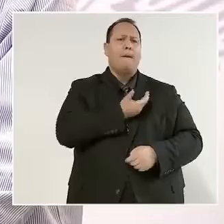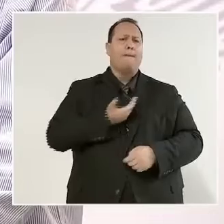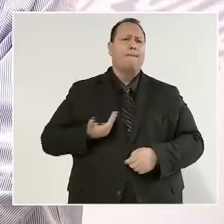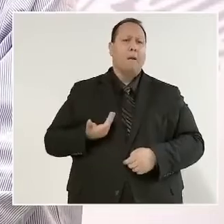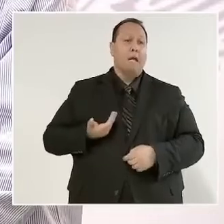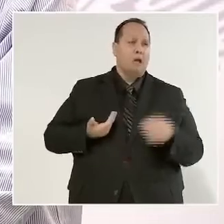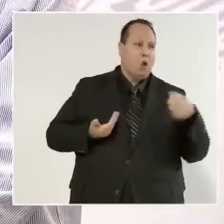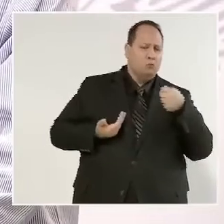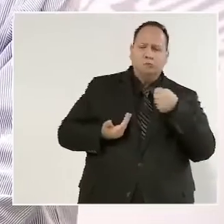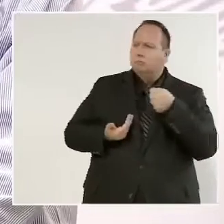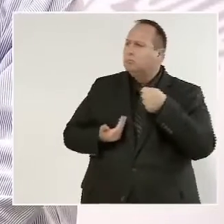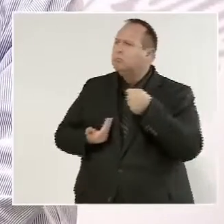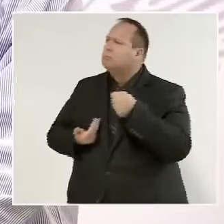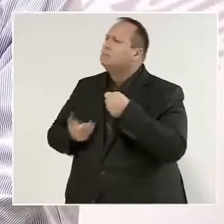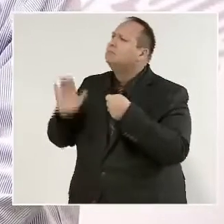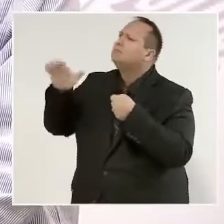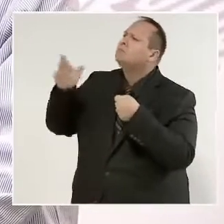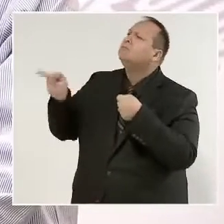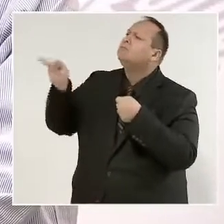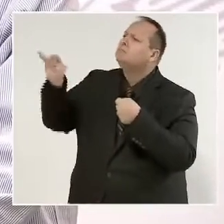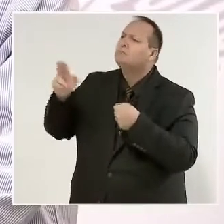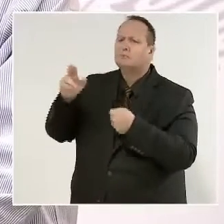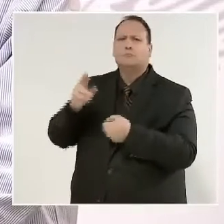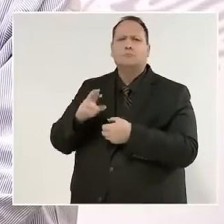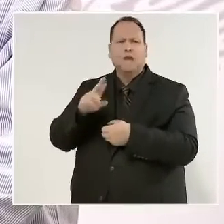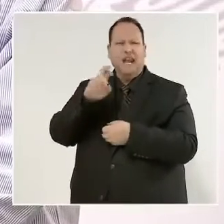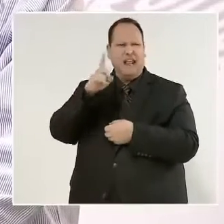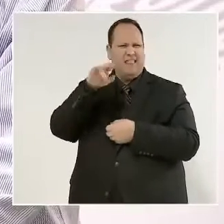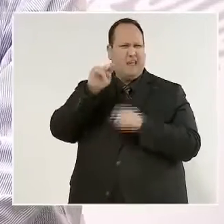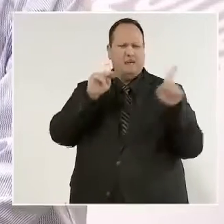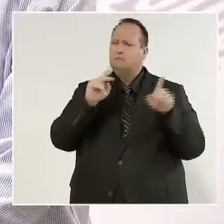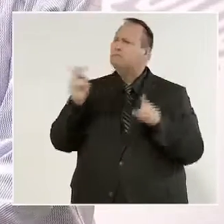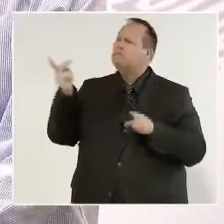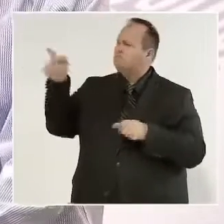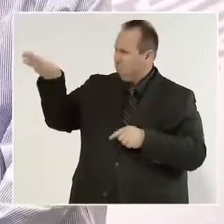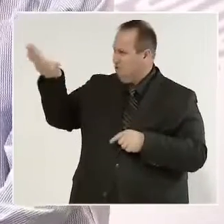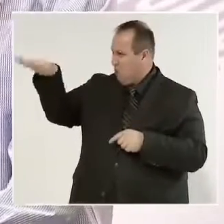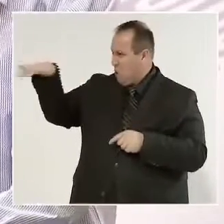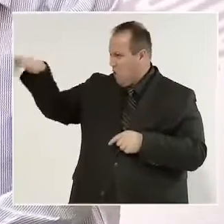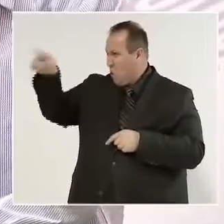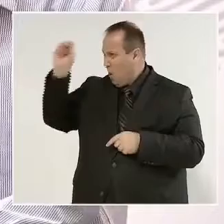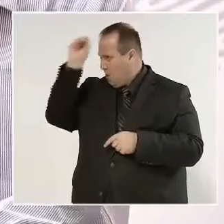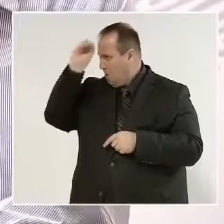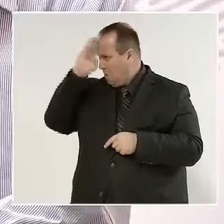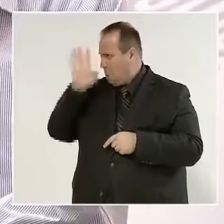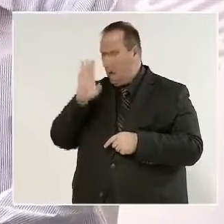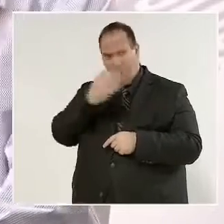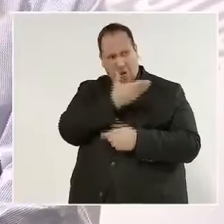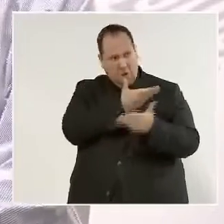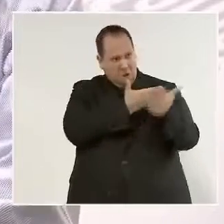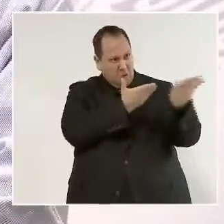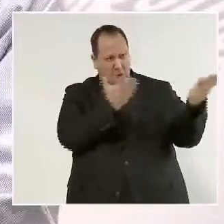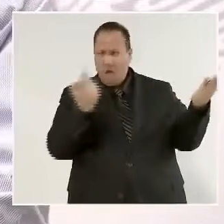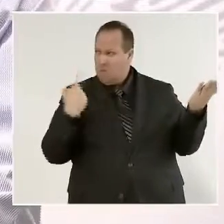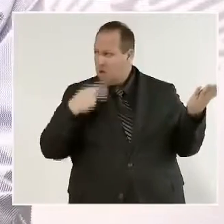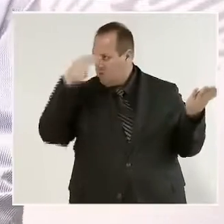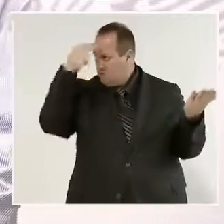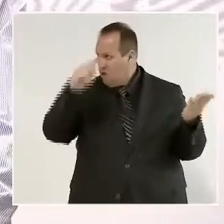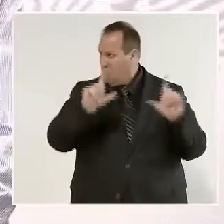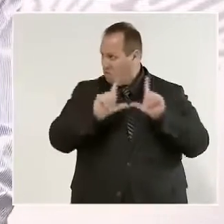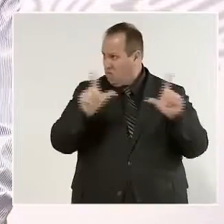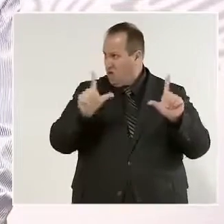presidencia. Y le preguntó Krellman, ¿y usted cree que el pueblo de México ya está preparado